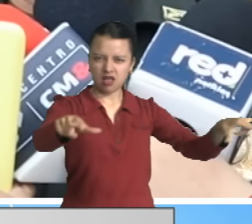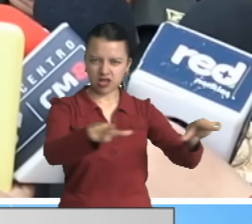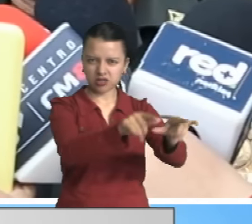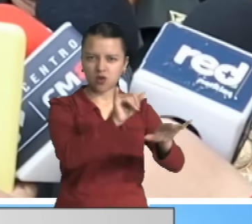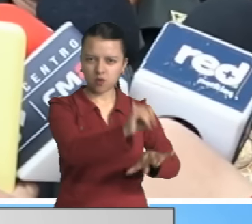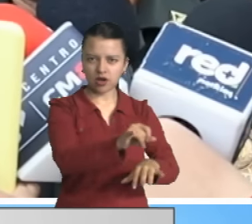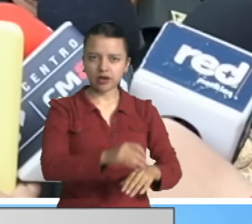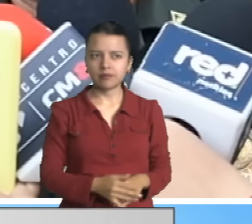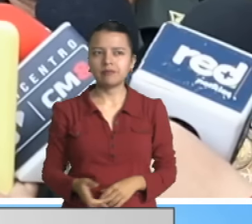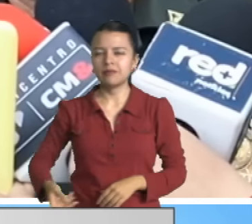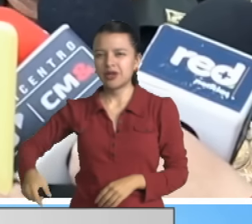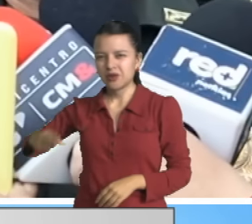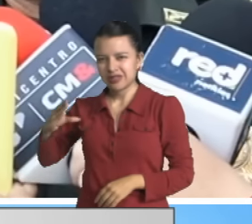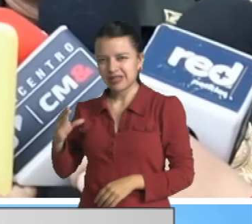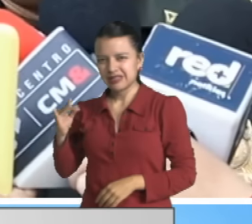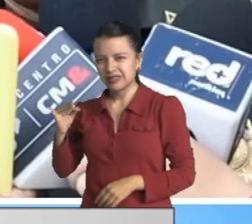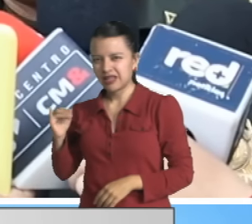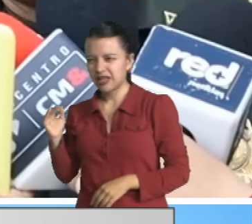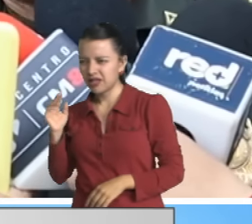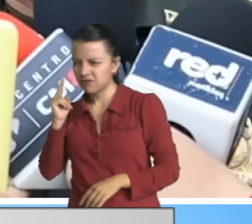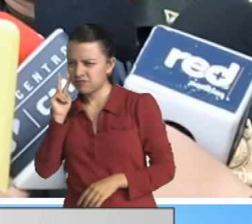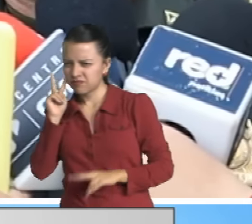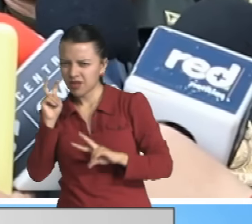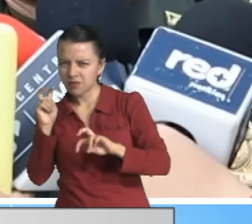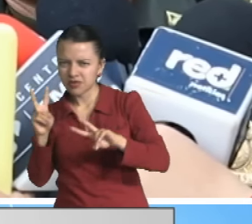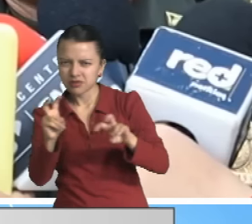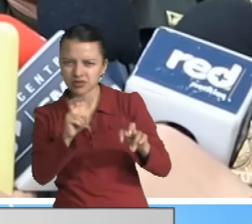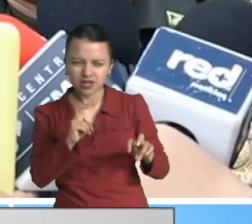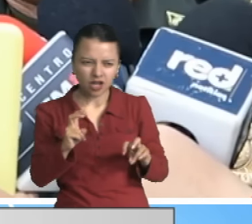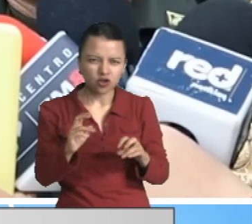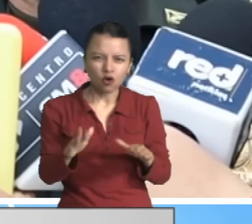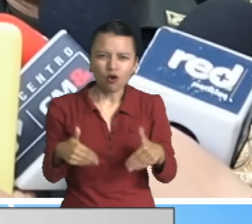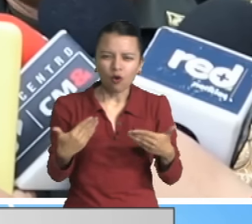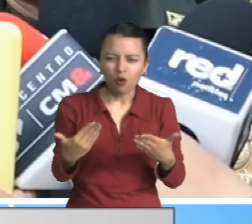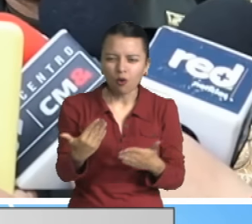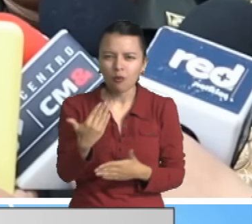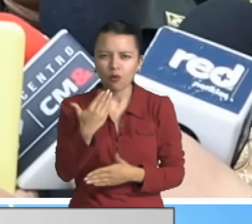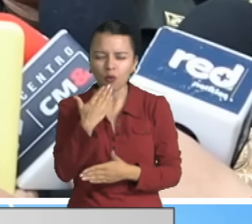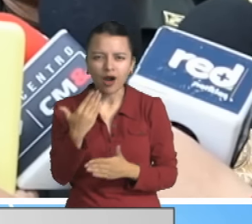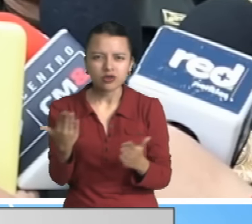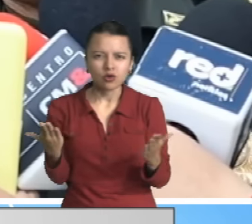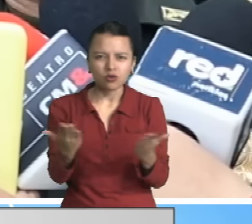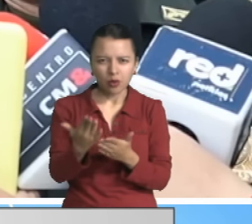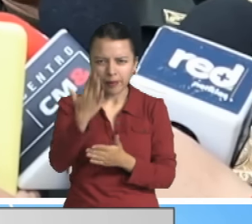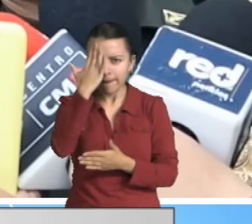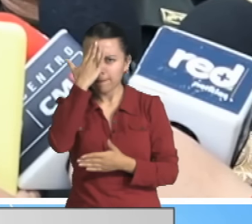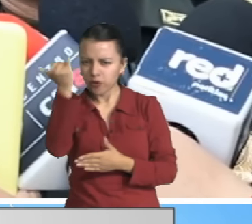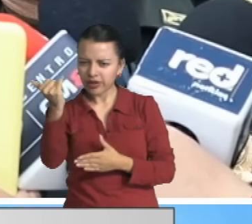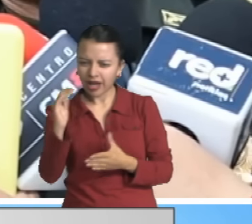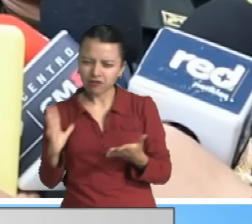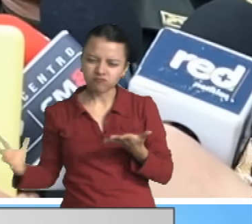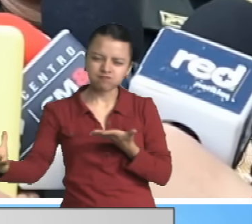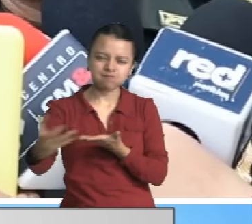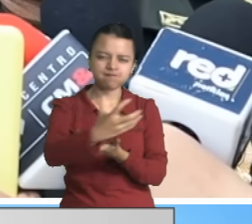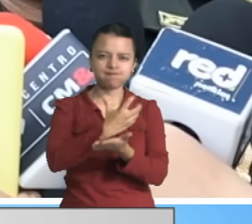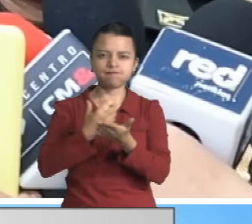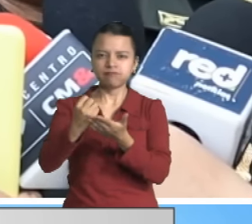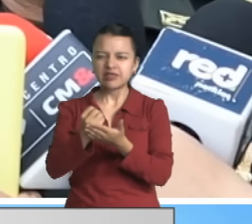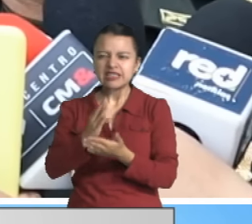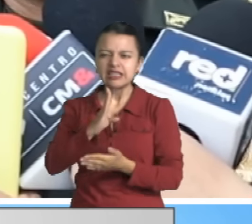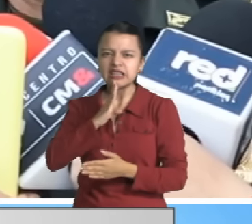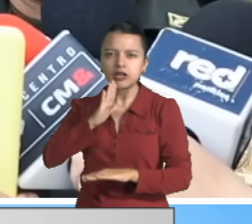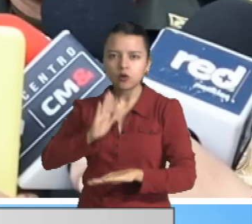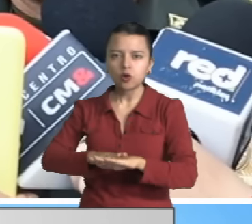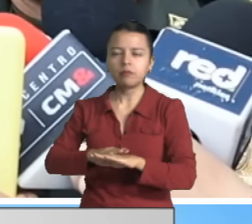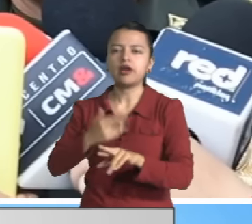Criminal, que nos permite poder identificar cuáles fueron los móviles que causaron el homicidio de esta mujer y poder capturar de la manera muy